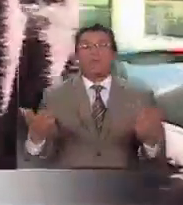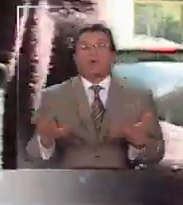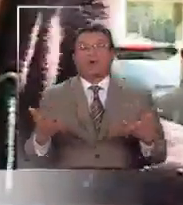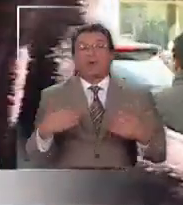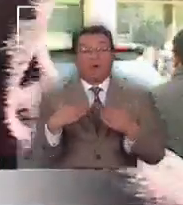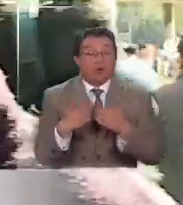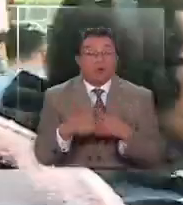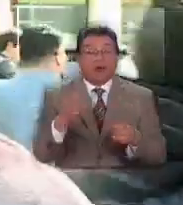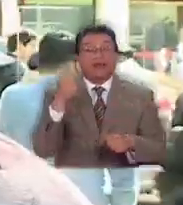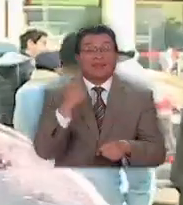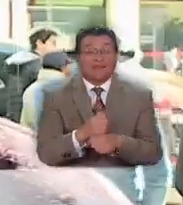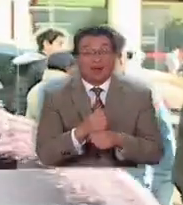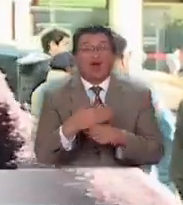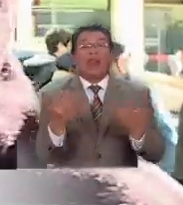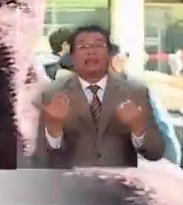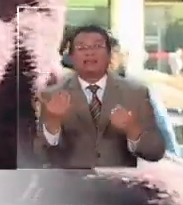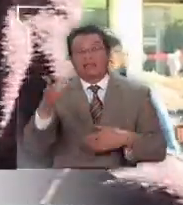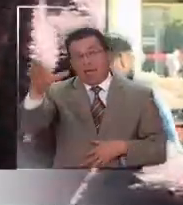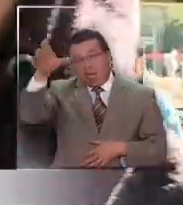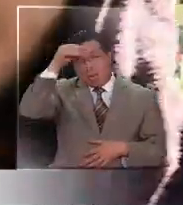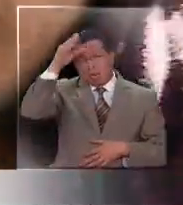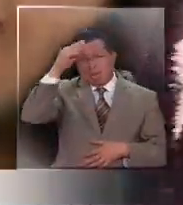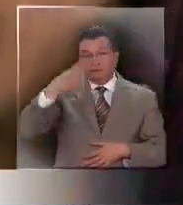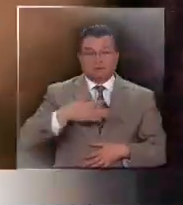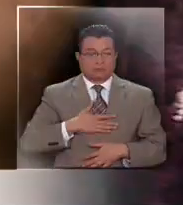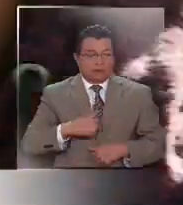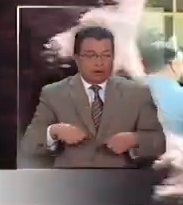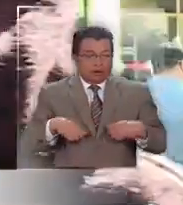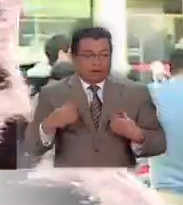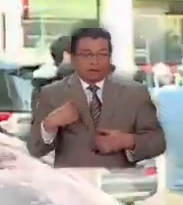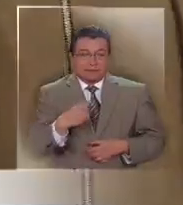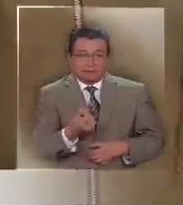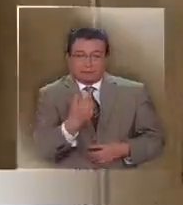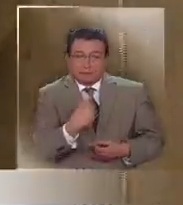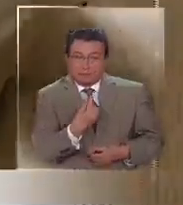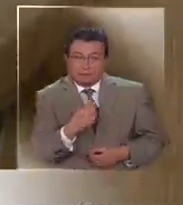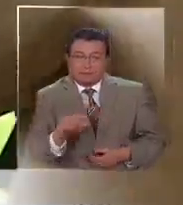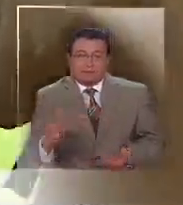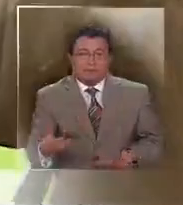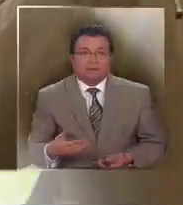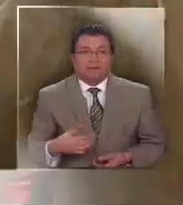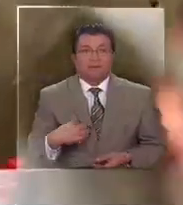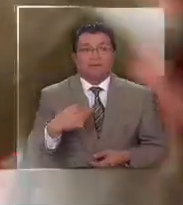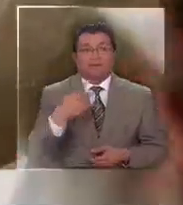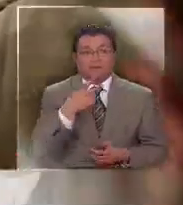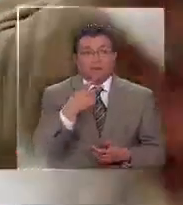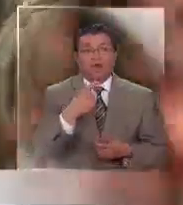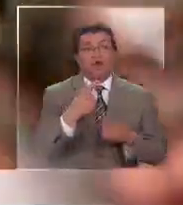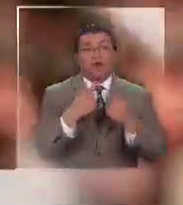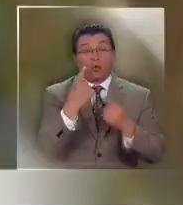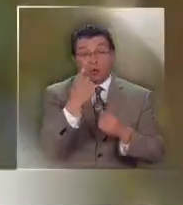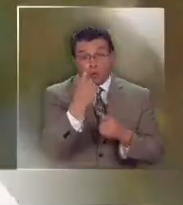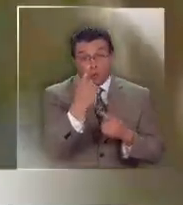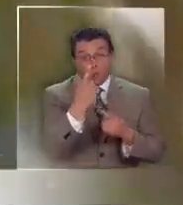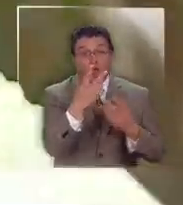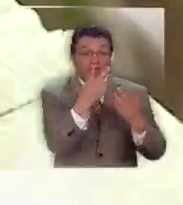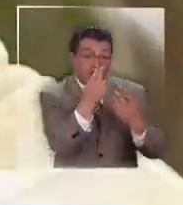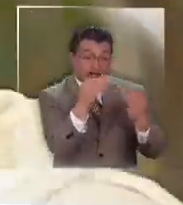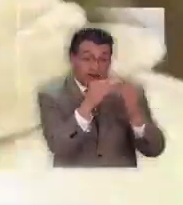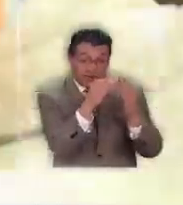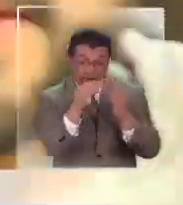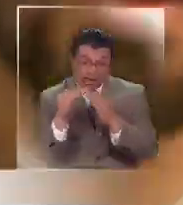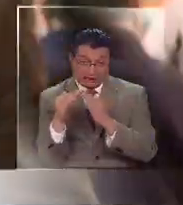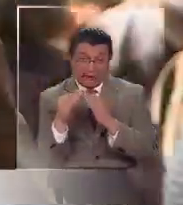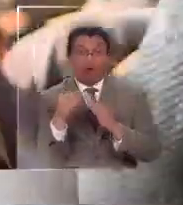para cualquier tipo de trabajo necesitan una experiencia cosa que por mi edad no la tengo viven en una de cada 12 viviendas en chile más